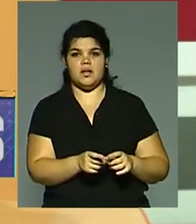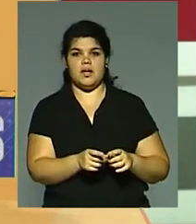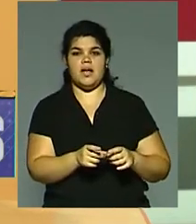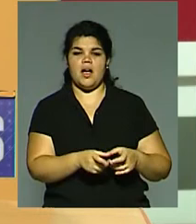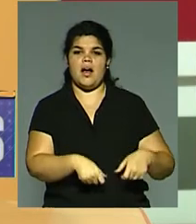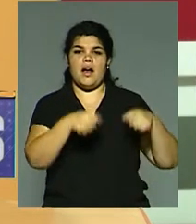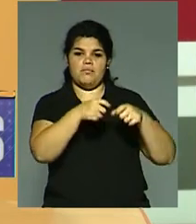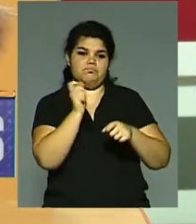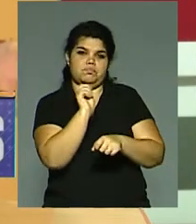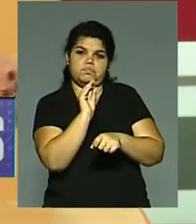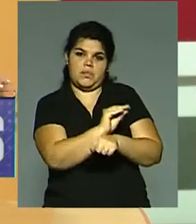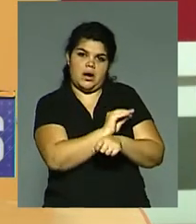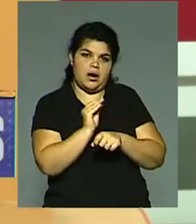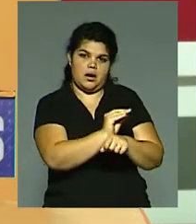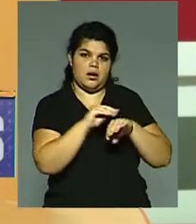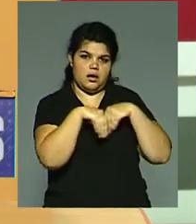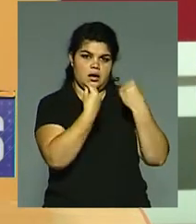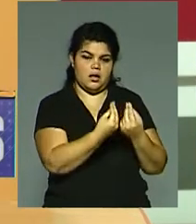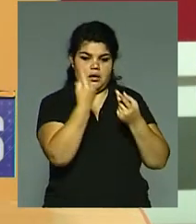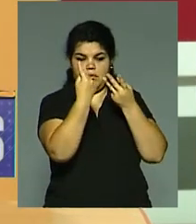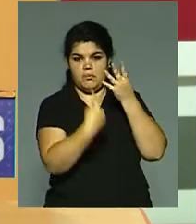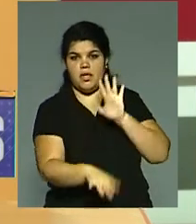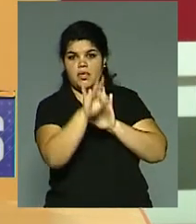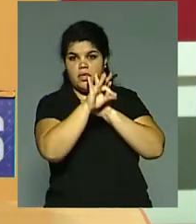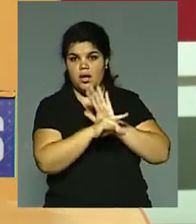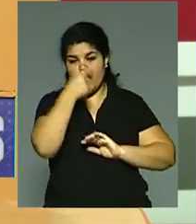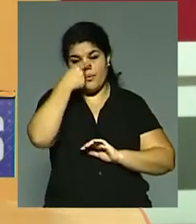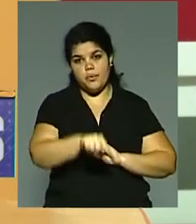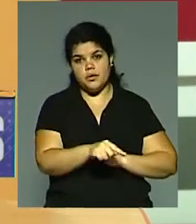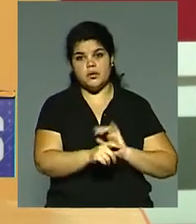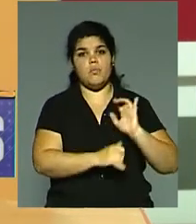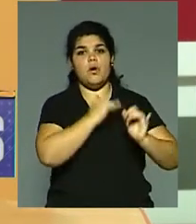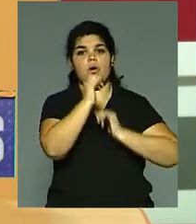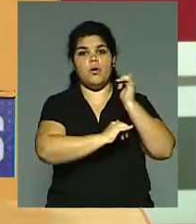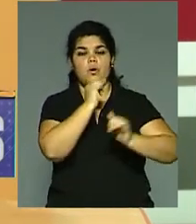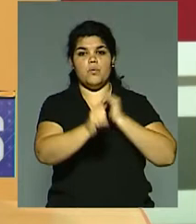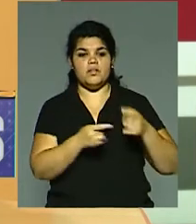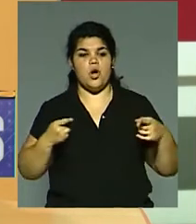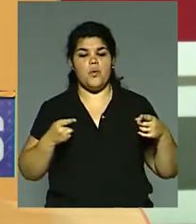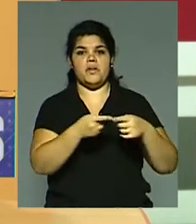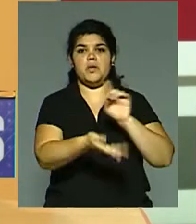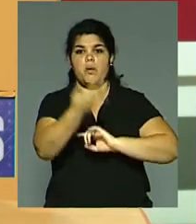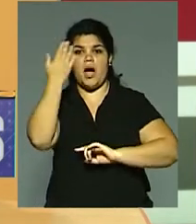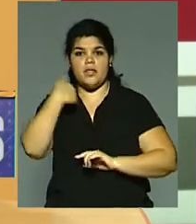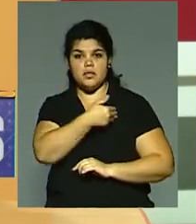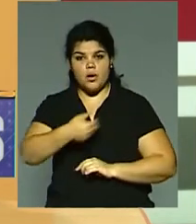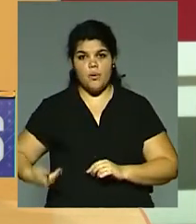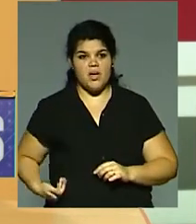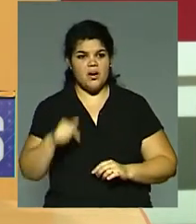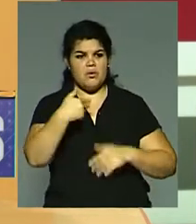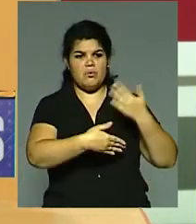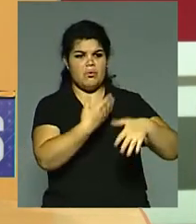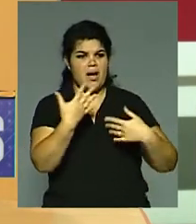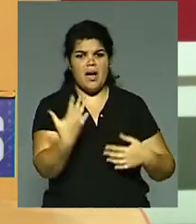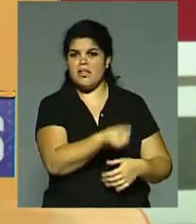Digo, han surgido datos en los últimos días que han dado por tierra con los objetivos que en algún momento se había trazado el gobierno. Y eso, sin duda,